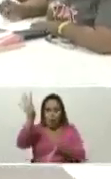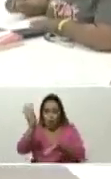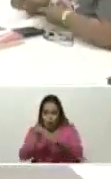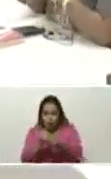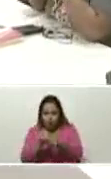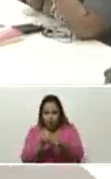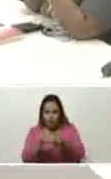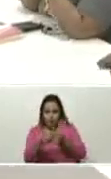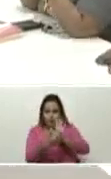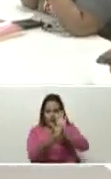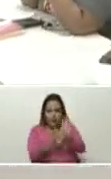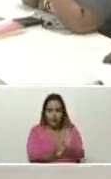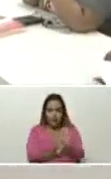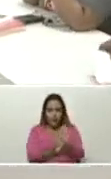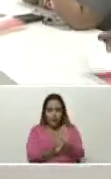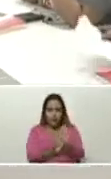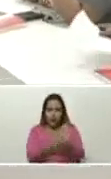ustedes pueden ver,